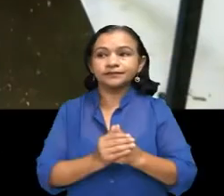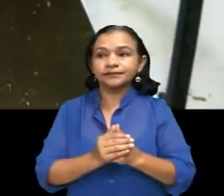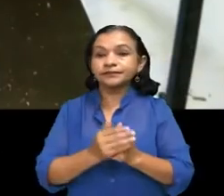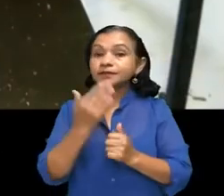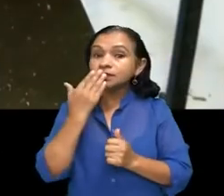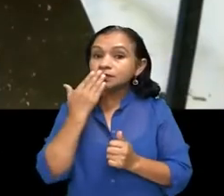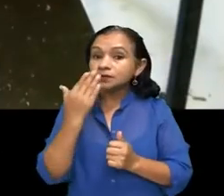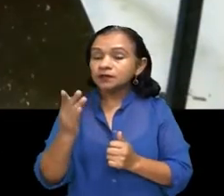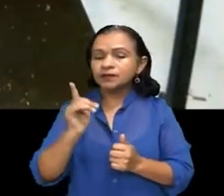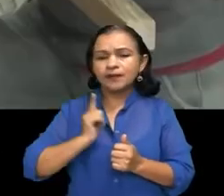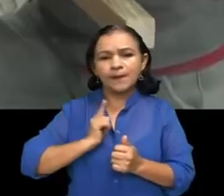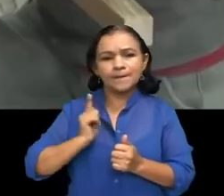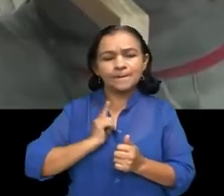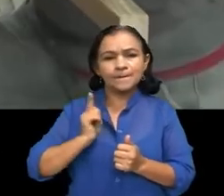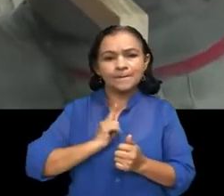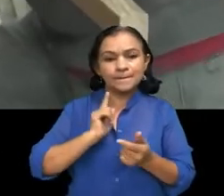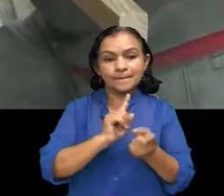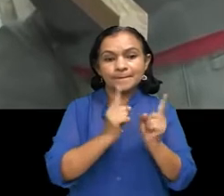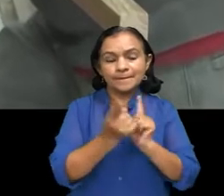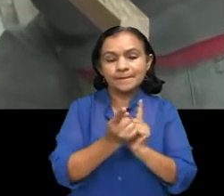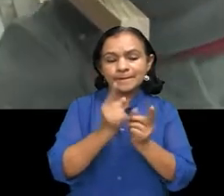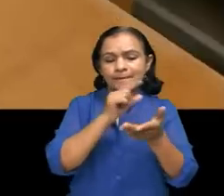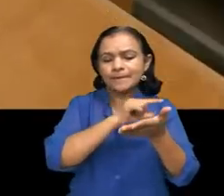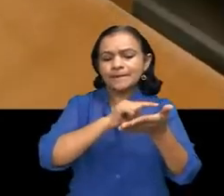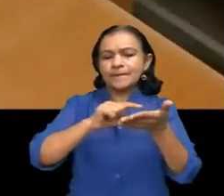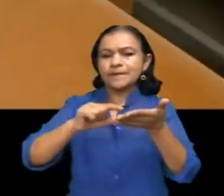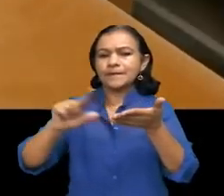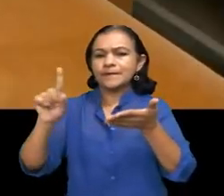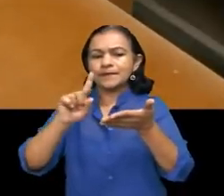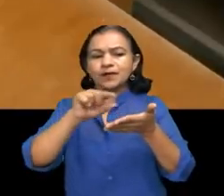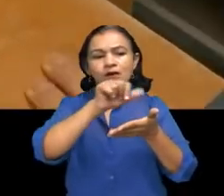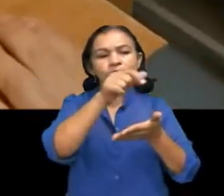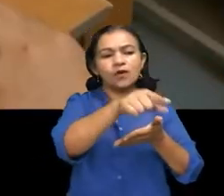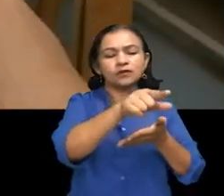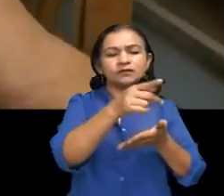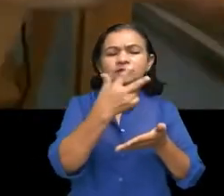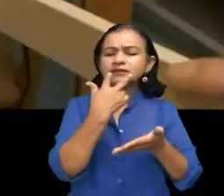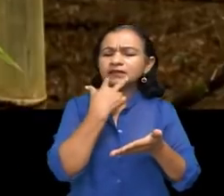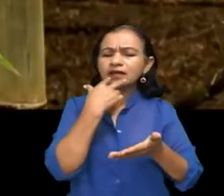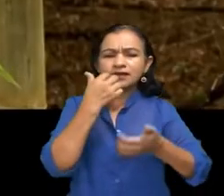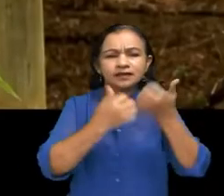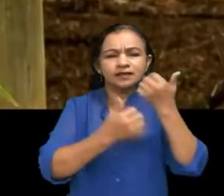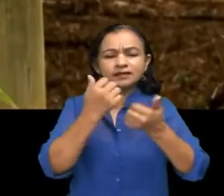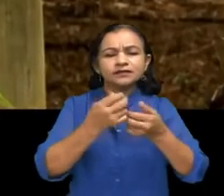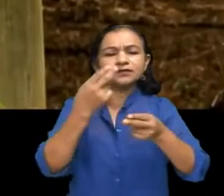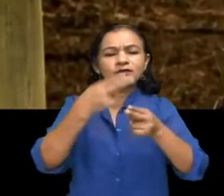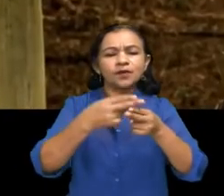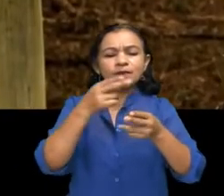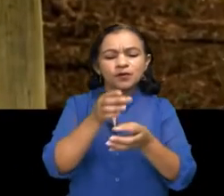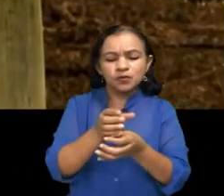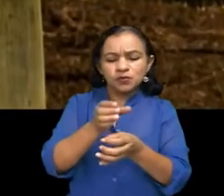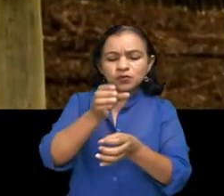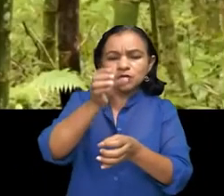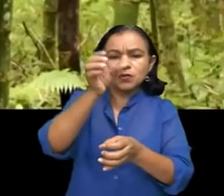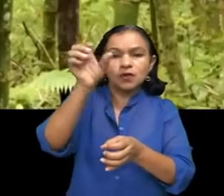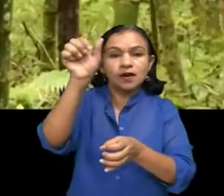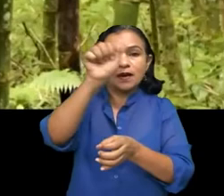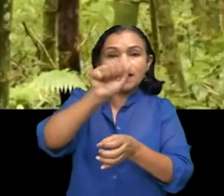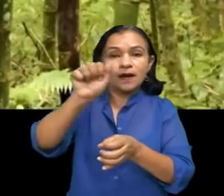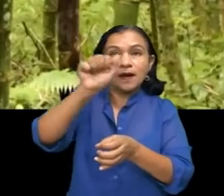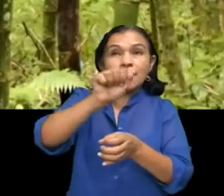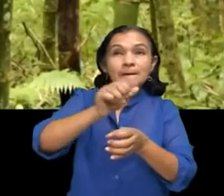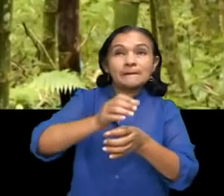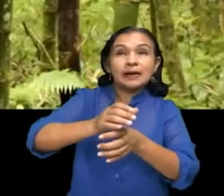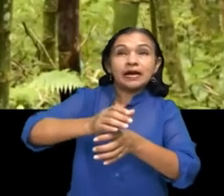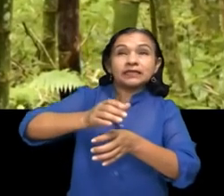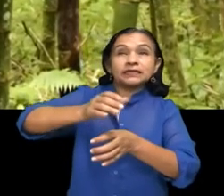Afortunadamente, contamos con un sustituto de la madera que no causa daños ambientales. Hablamos del bambú, el árbol de mayor